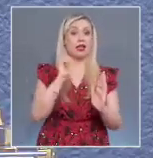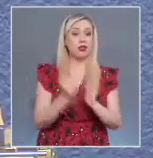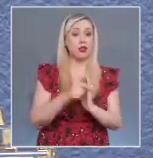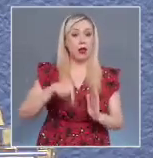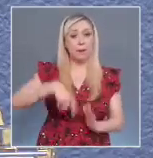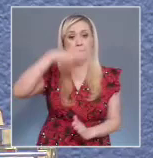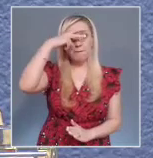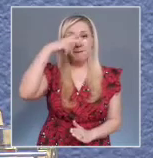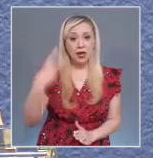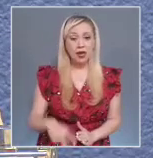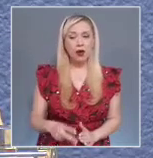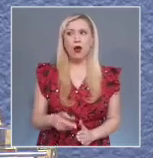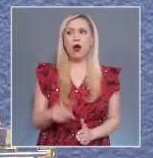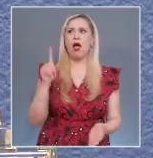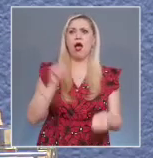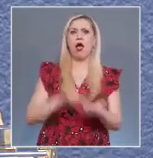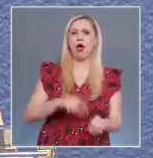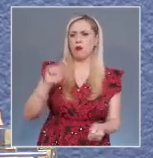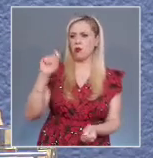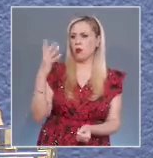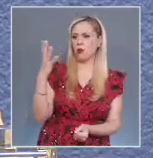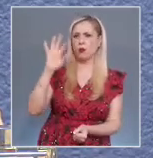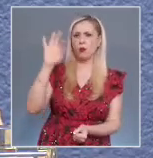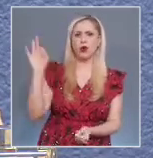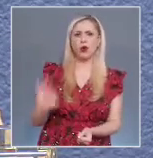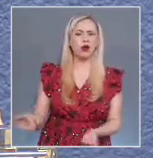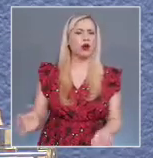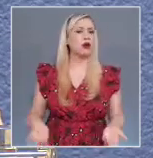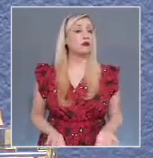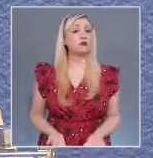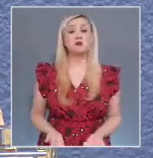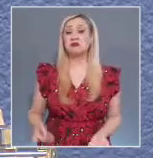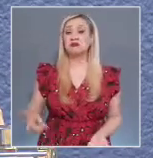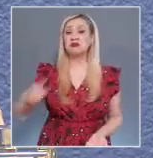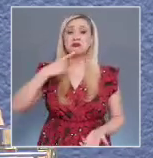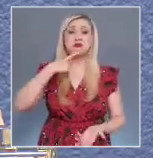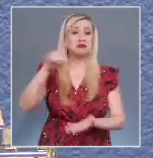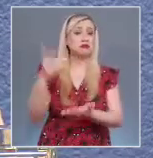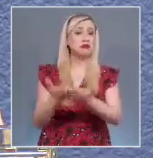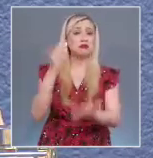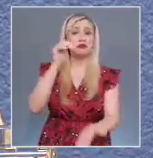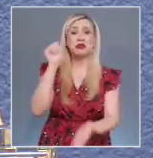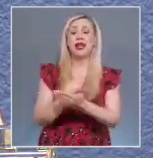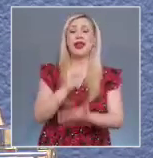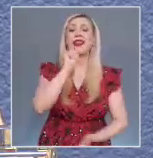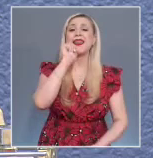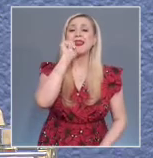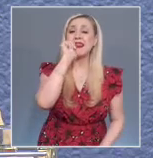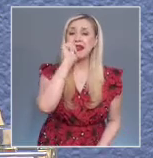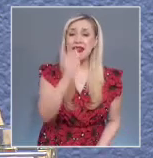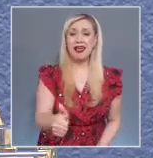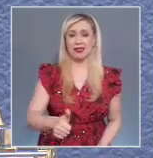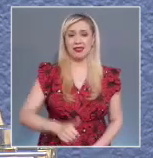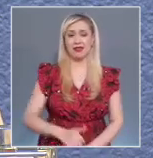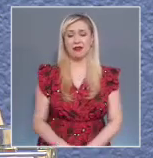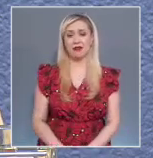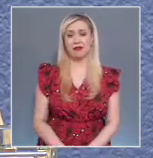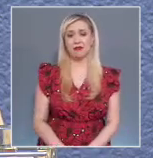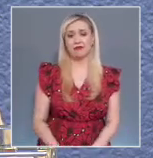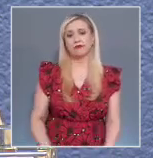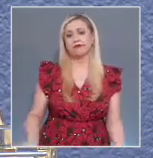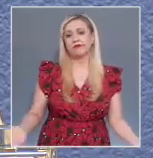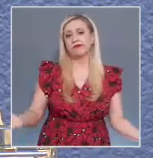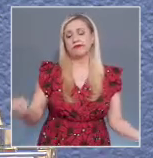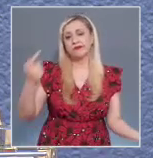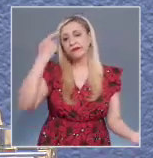el 94% no se denuncian, siendo una probabilidad